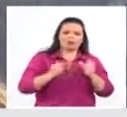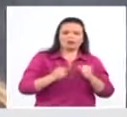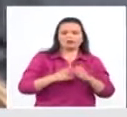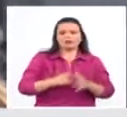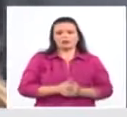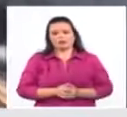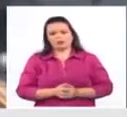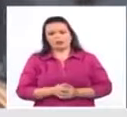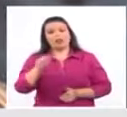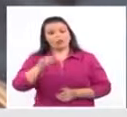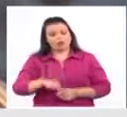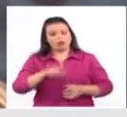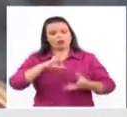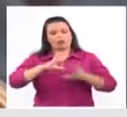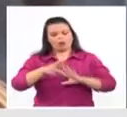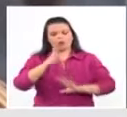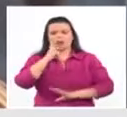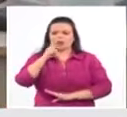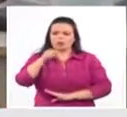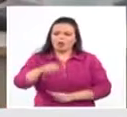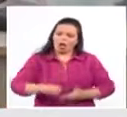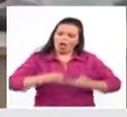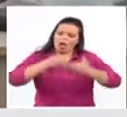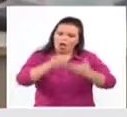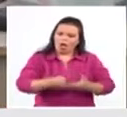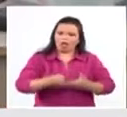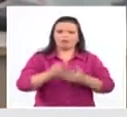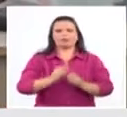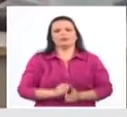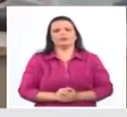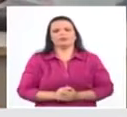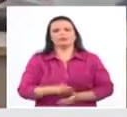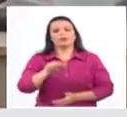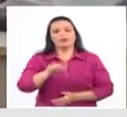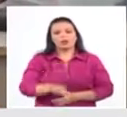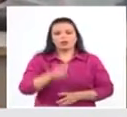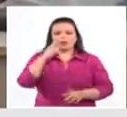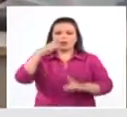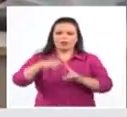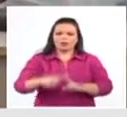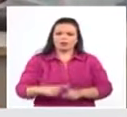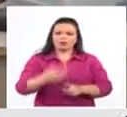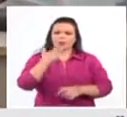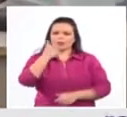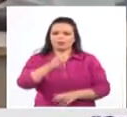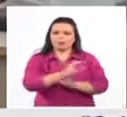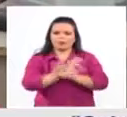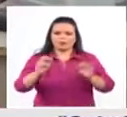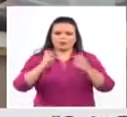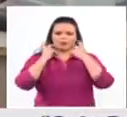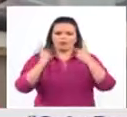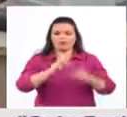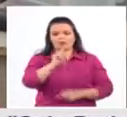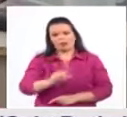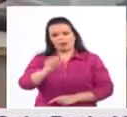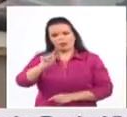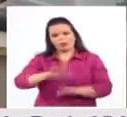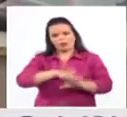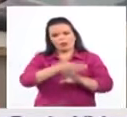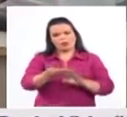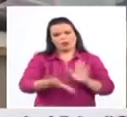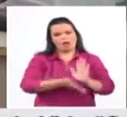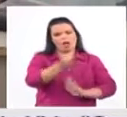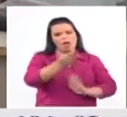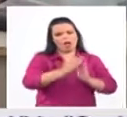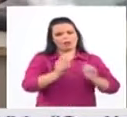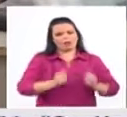mismos, trayendo consigo una considerable mejoría en la calidad de vida de los convalecientes. En esta consulta post-COVID he tenido beneficios